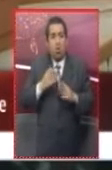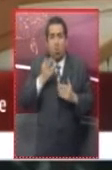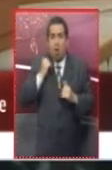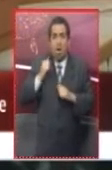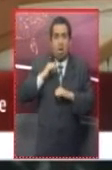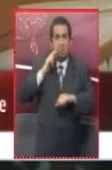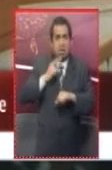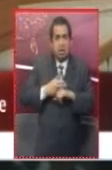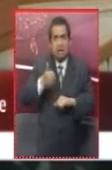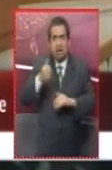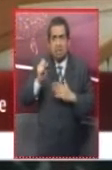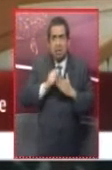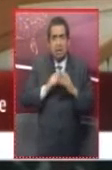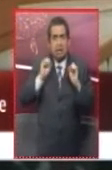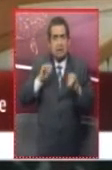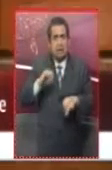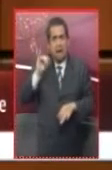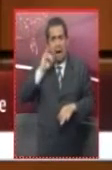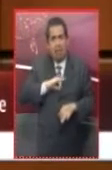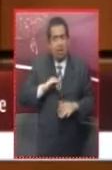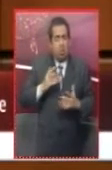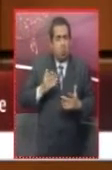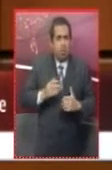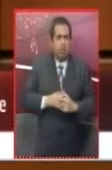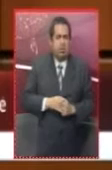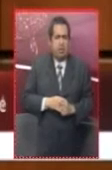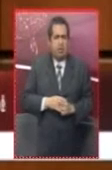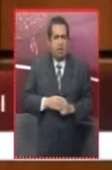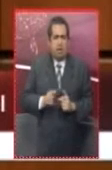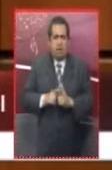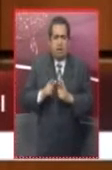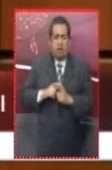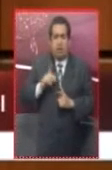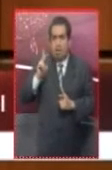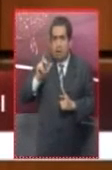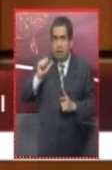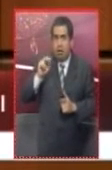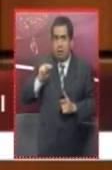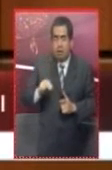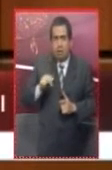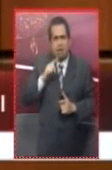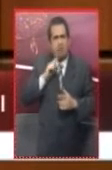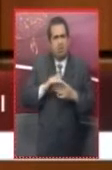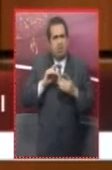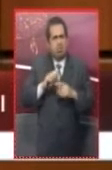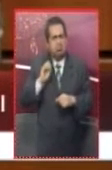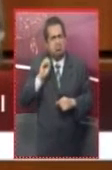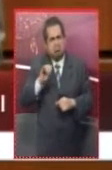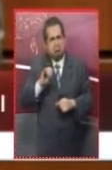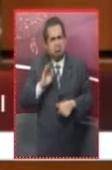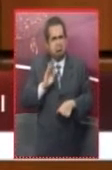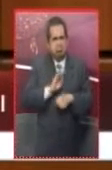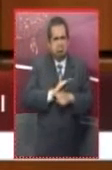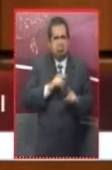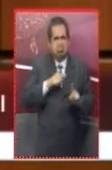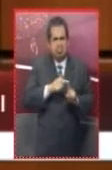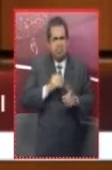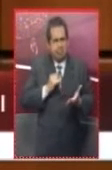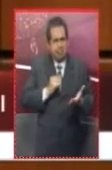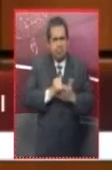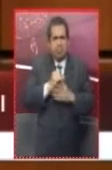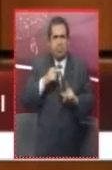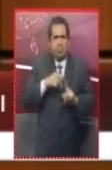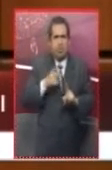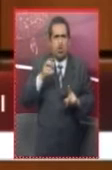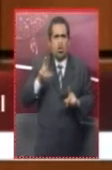por 6 meses. El Grupo Parlamentario de Acción Nacional está a favor de la designación del